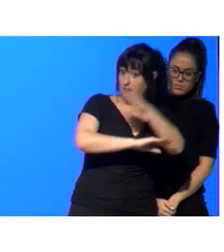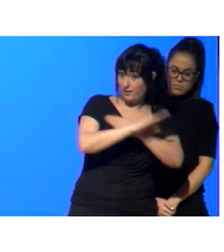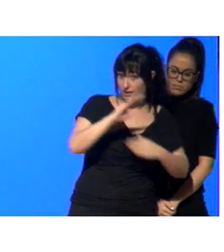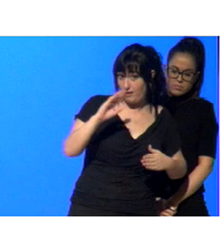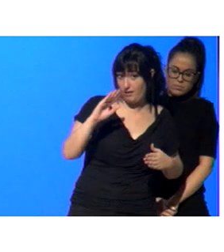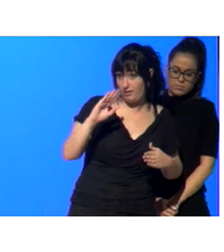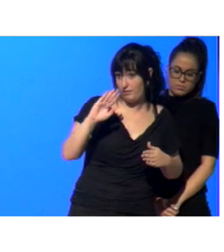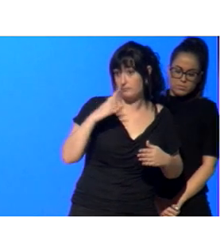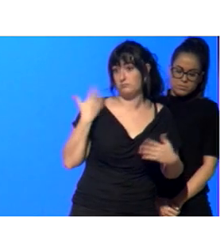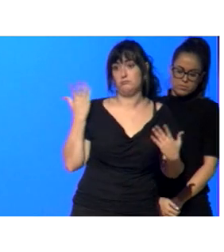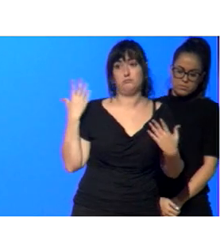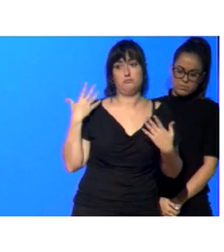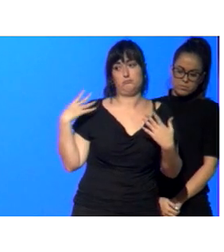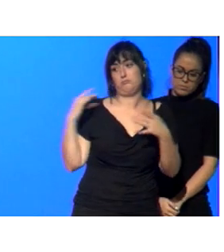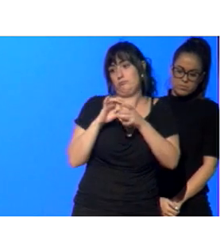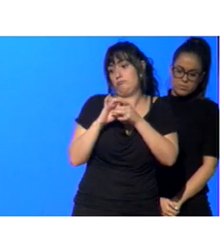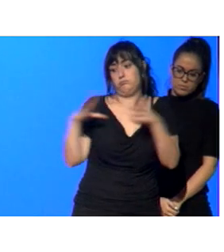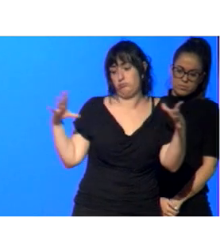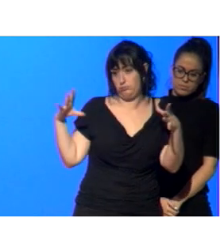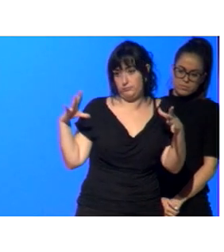han estado alejados